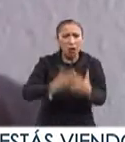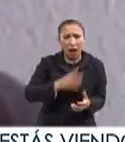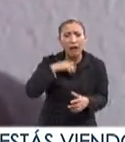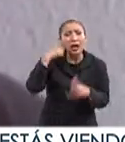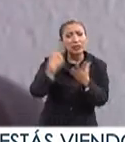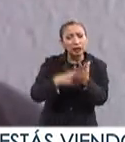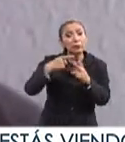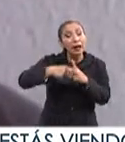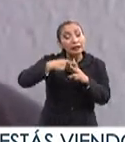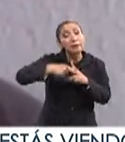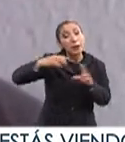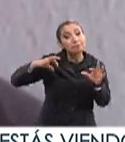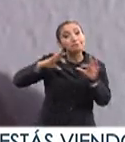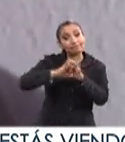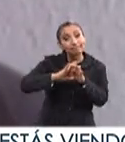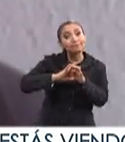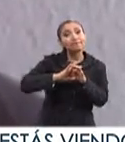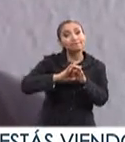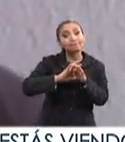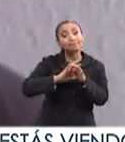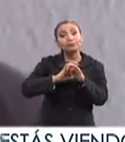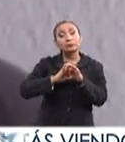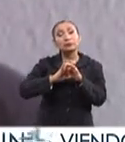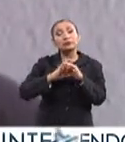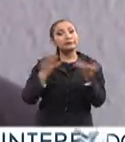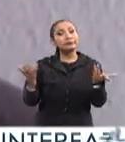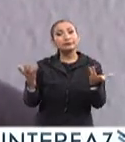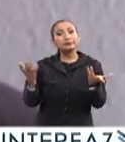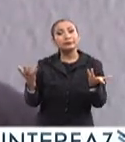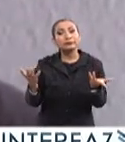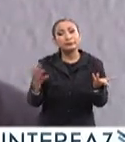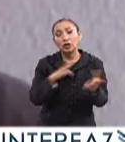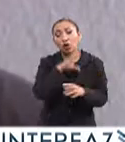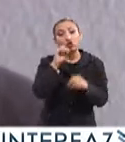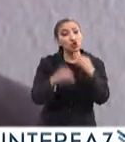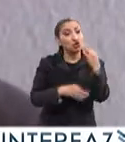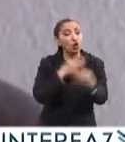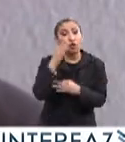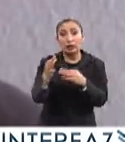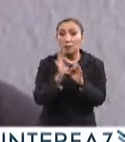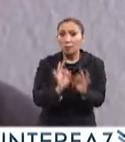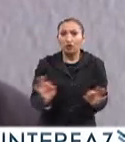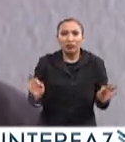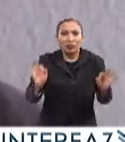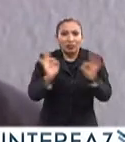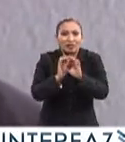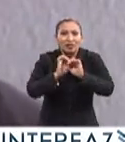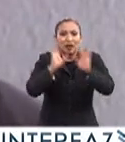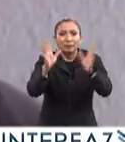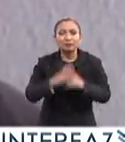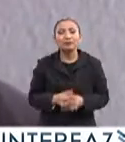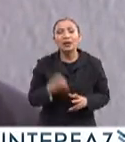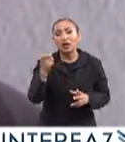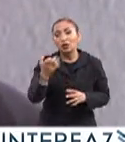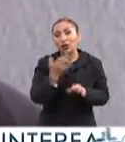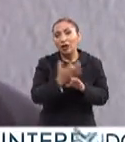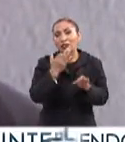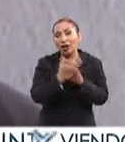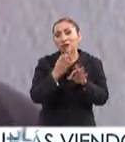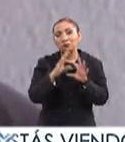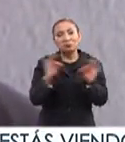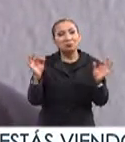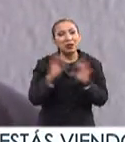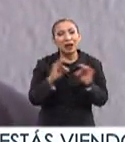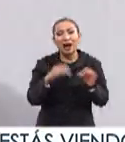tecnológico, depende de esa herramienta que son las matemáticas. Absolutamente en todo y súper importante, claro. Con esto que nos acabas de